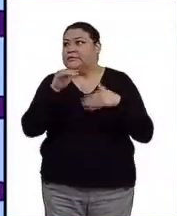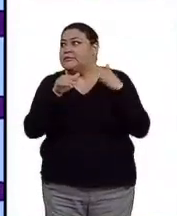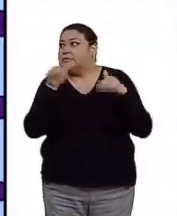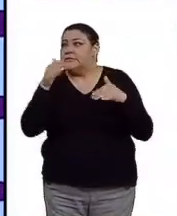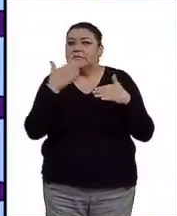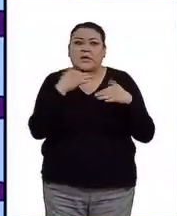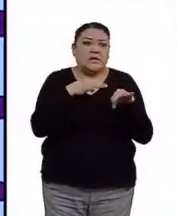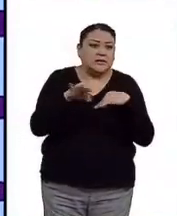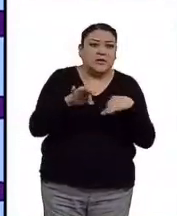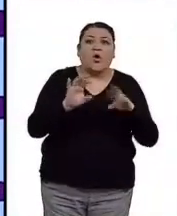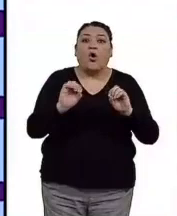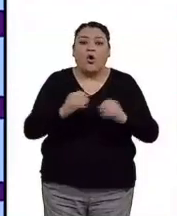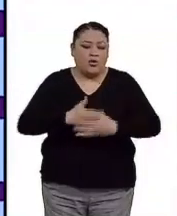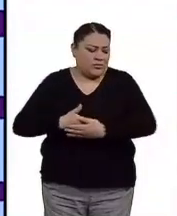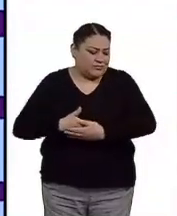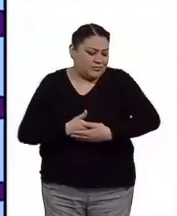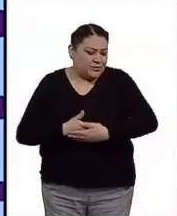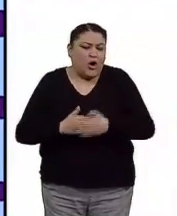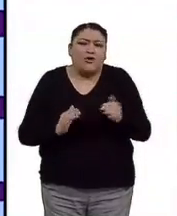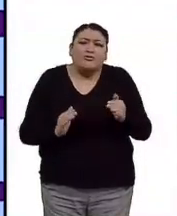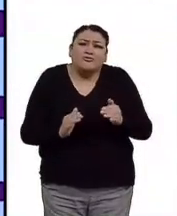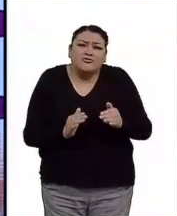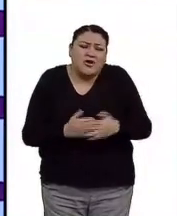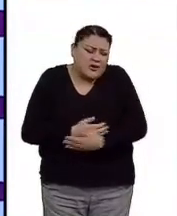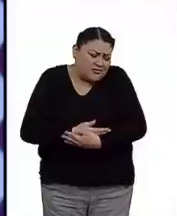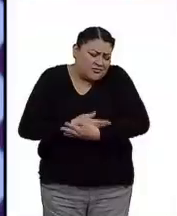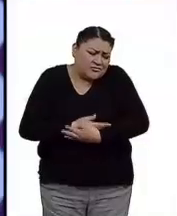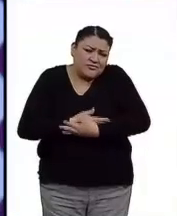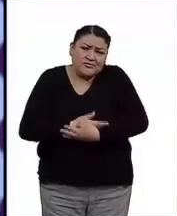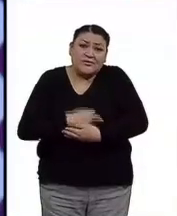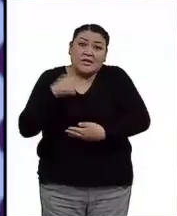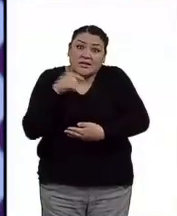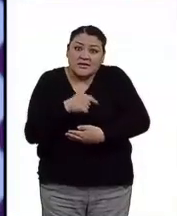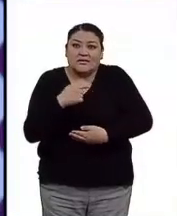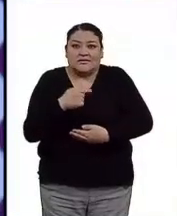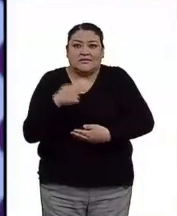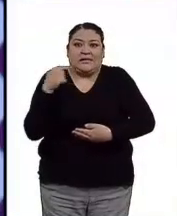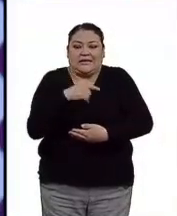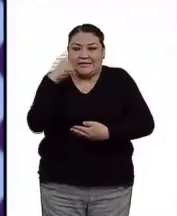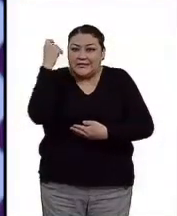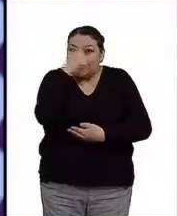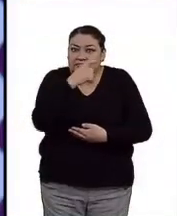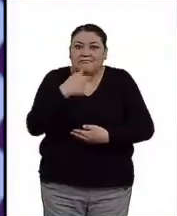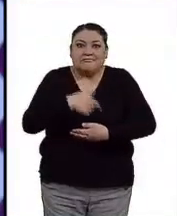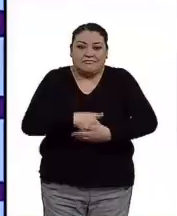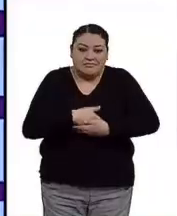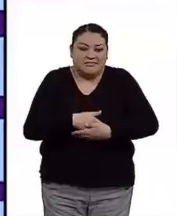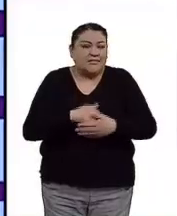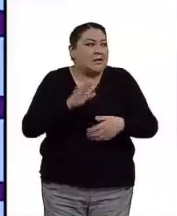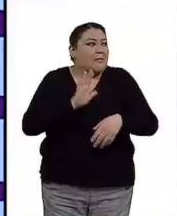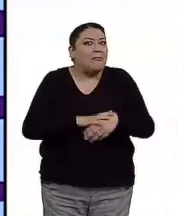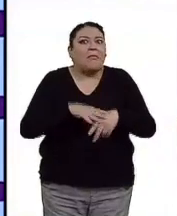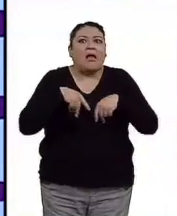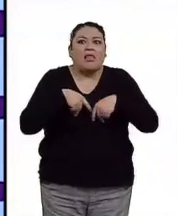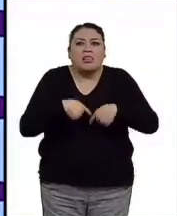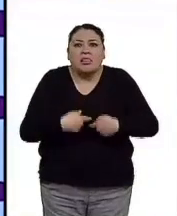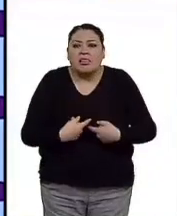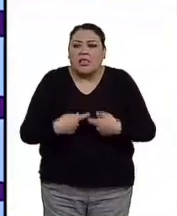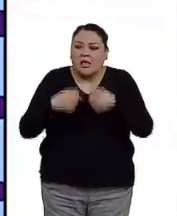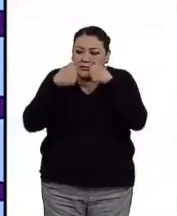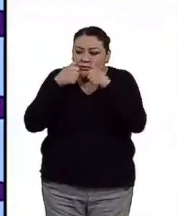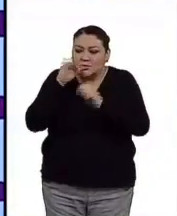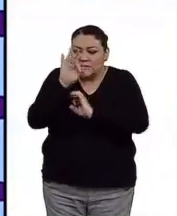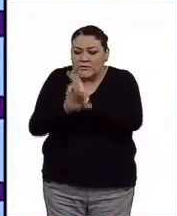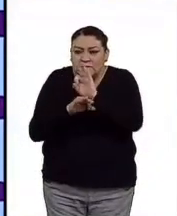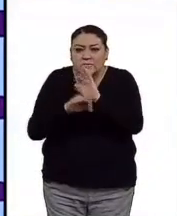uno o una bebé pequeños para conseguir otro trabajo, entonces te deja también mucho más vulnerable en términos de la atención física